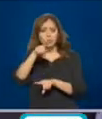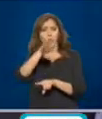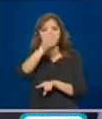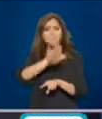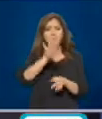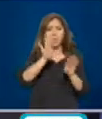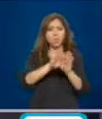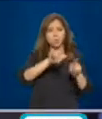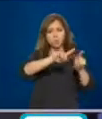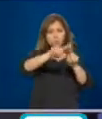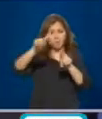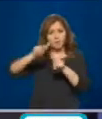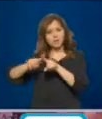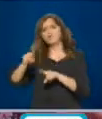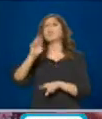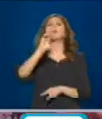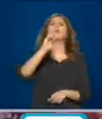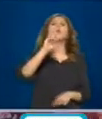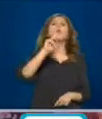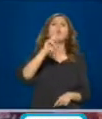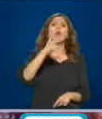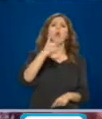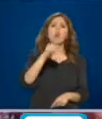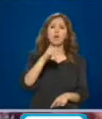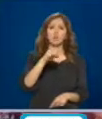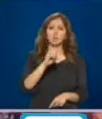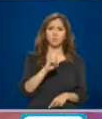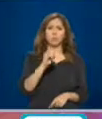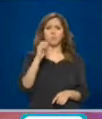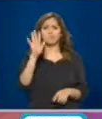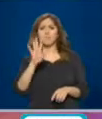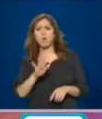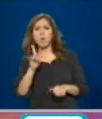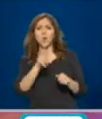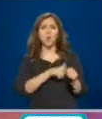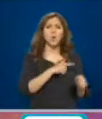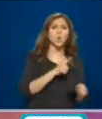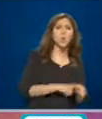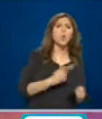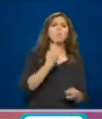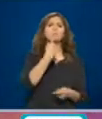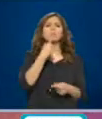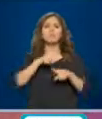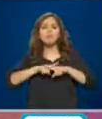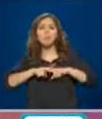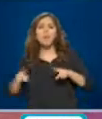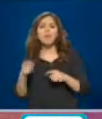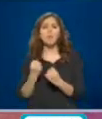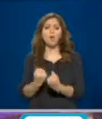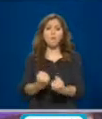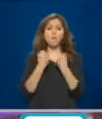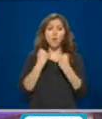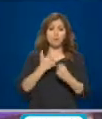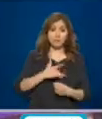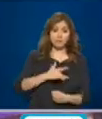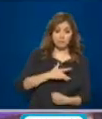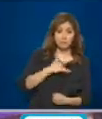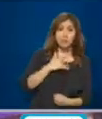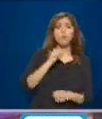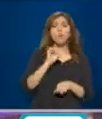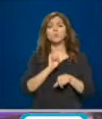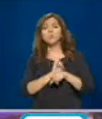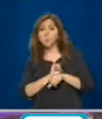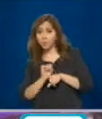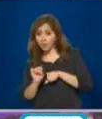de diferentes tipos de orgasmos. De colores, Son, ¿no? Así más, como- son de colores, de sabores, de intensidades. ¿Son distintos? Fíjate que puede haber